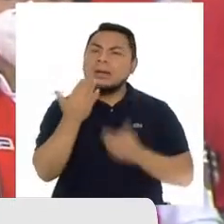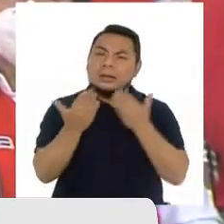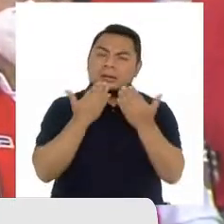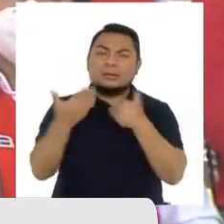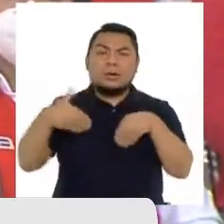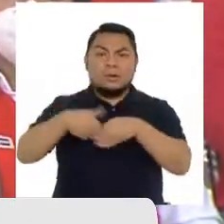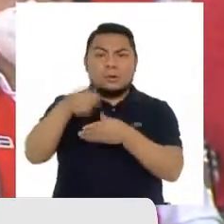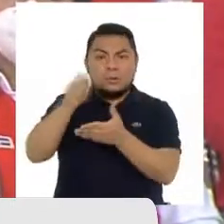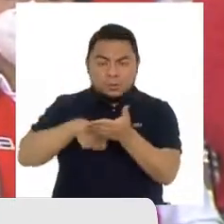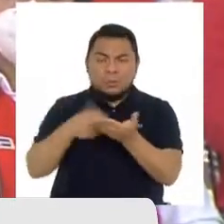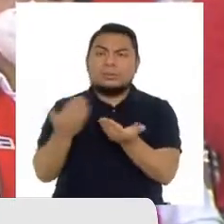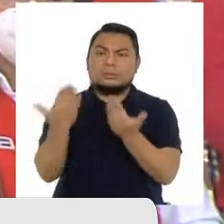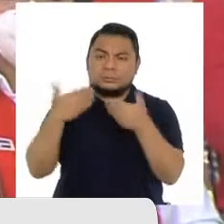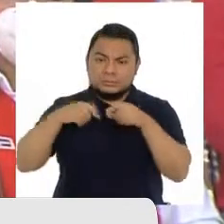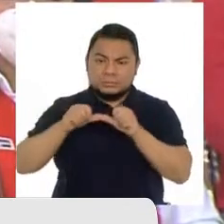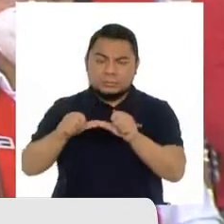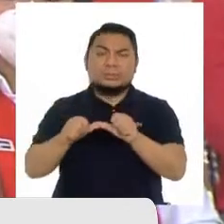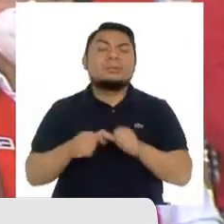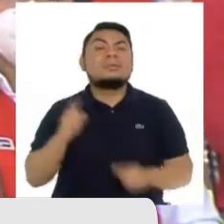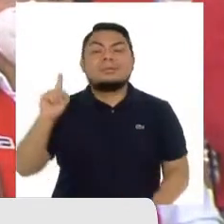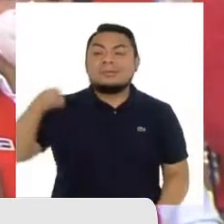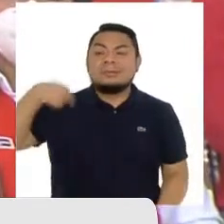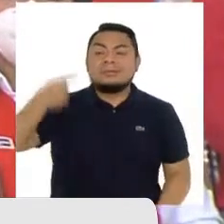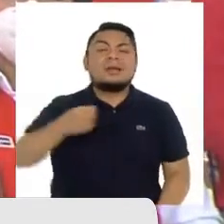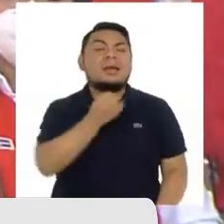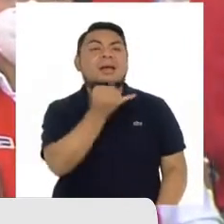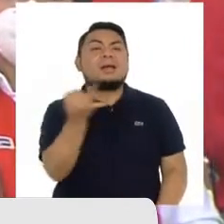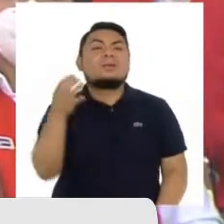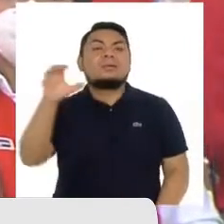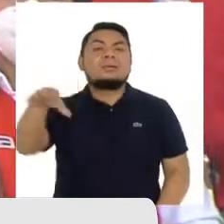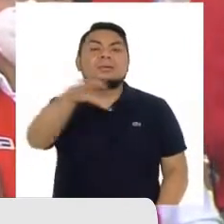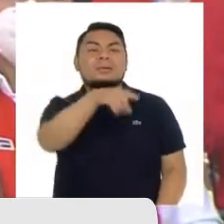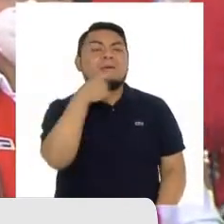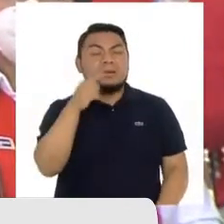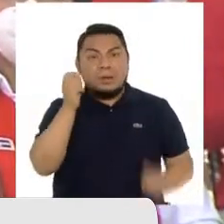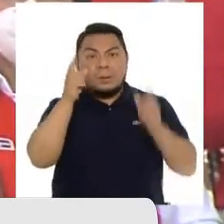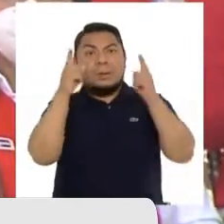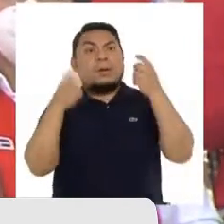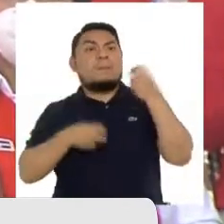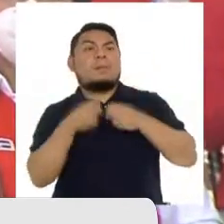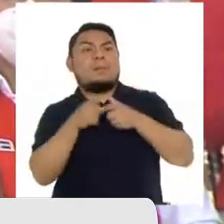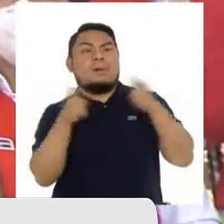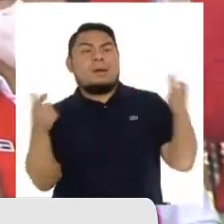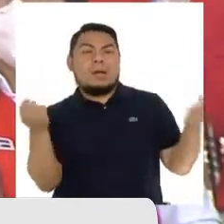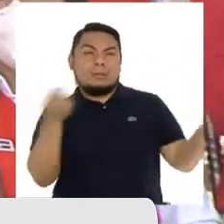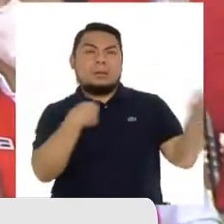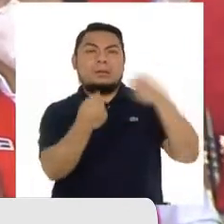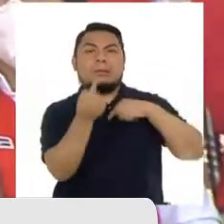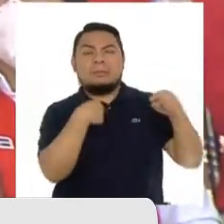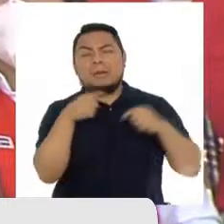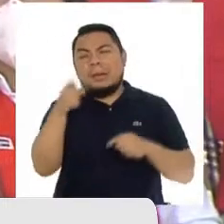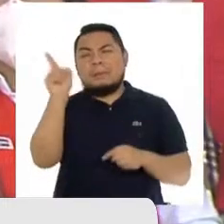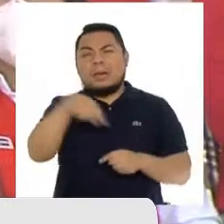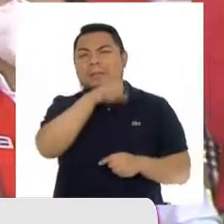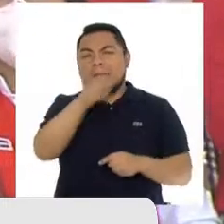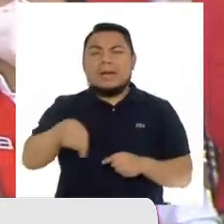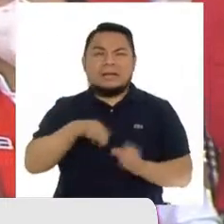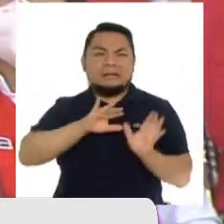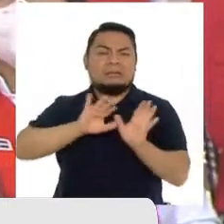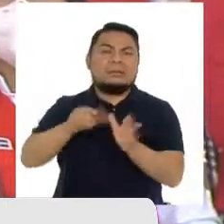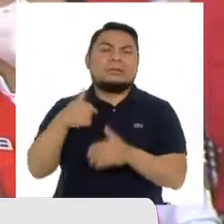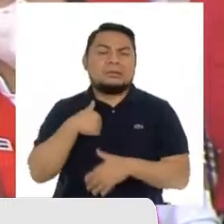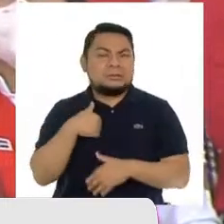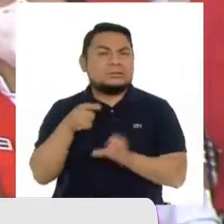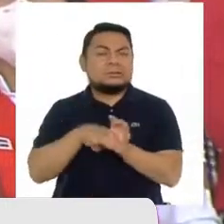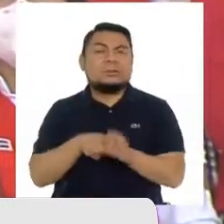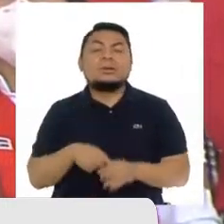contrato al día siguiente algunos sectores se escandalizan y me dicen radical sube